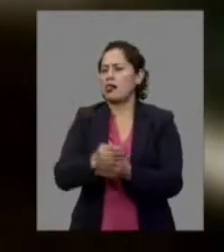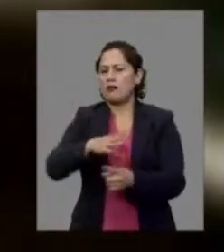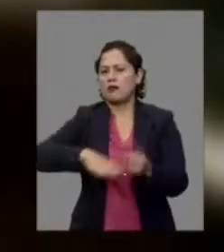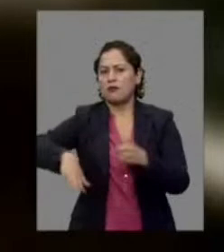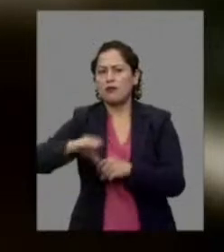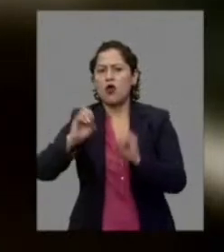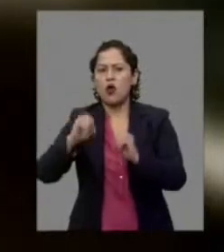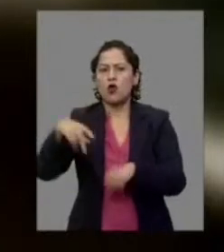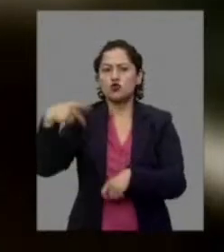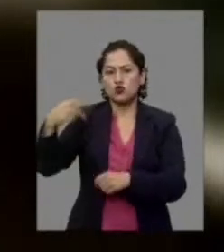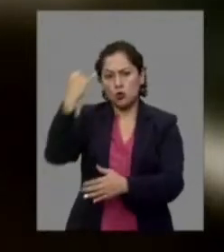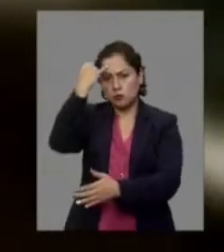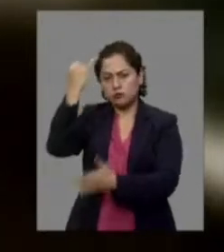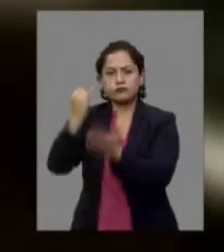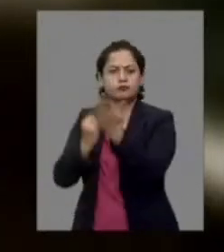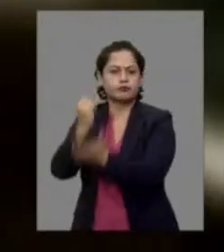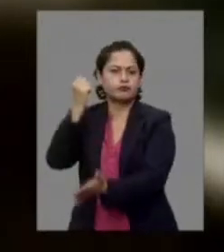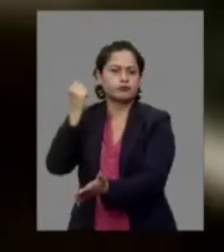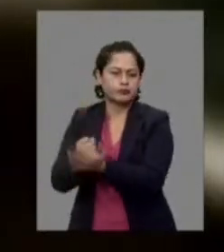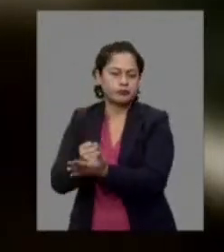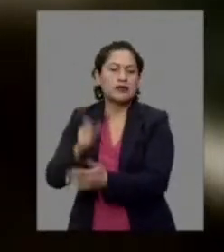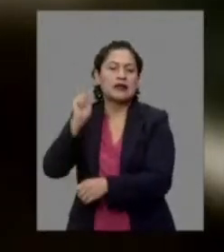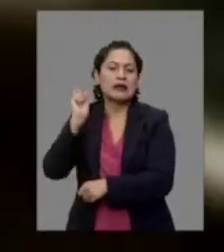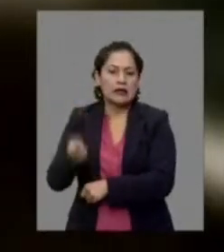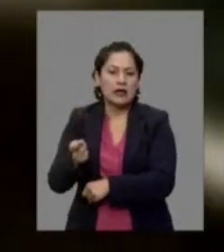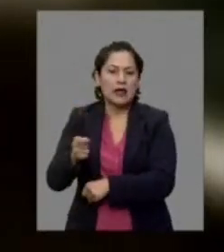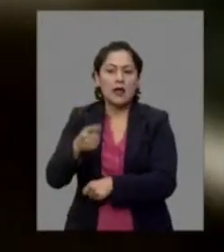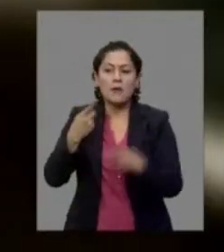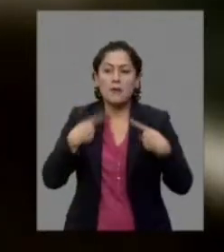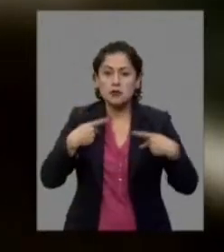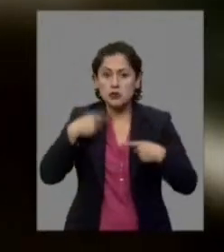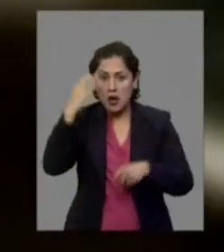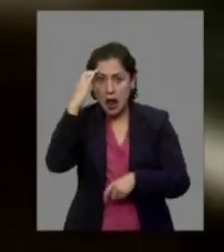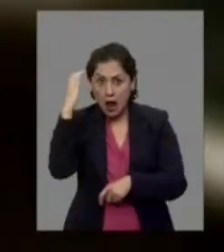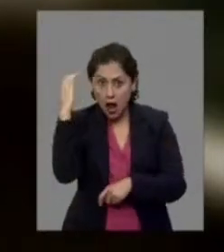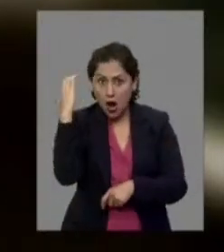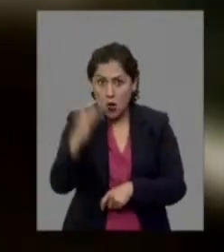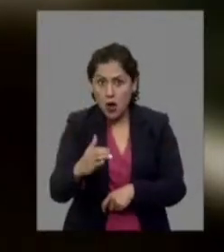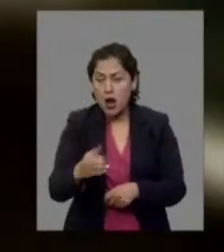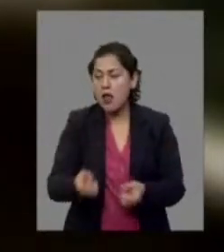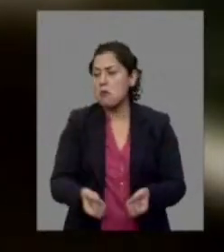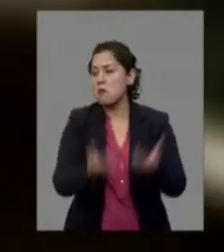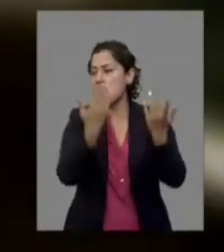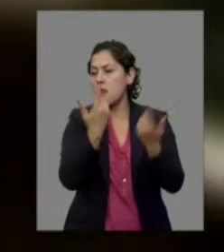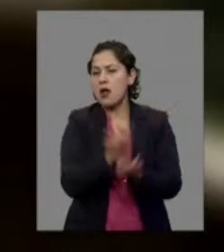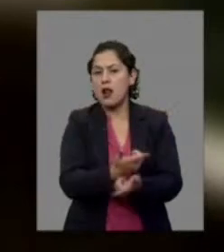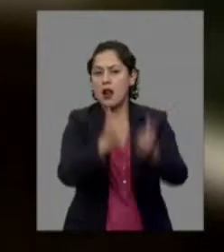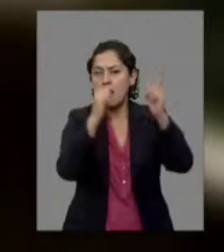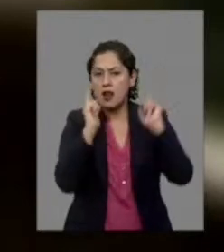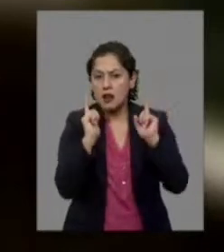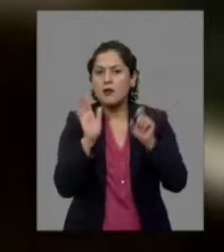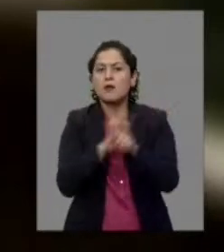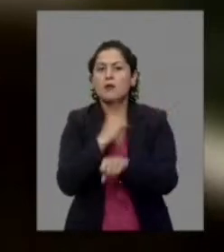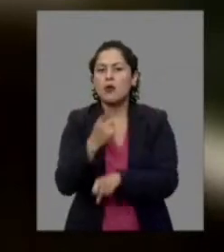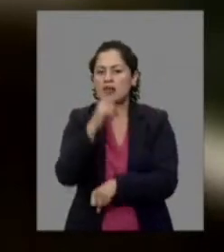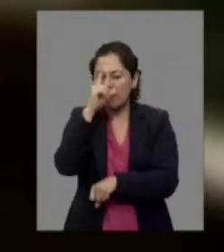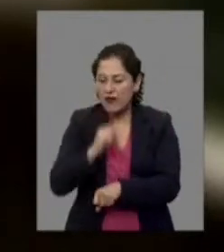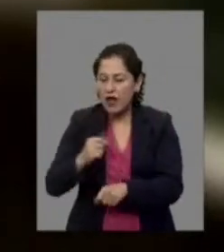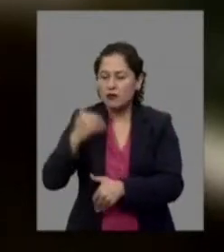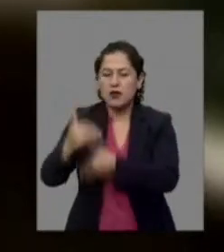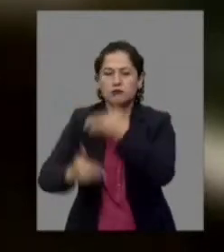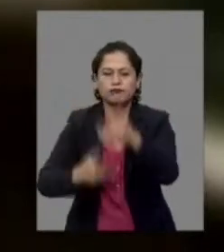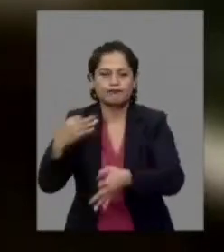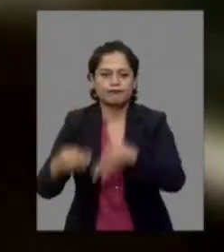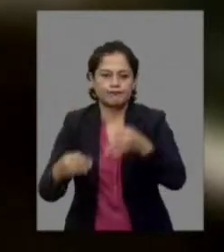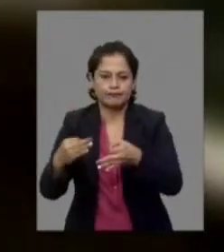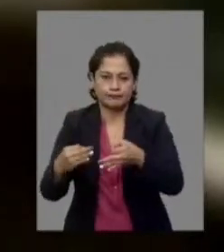personas acusadas de los delitos finalmente queden libres por cuestiones meramente formales. Creo que ahí tenemos un gran